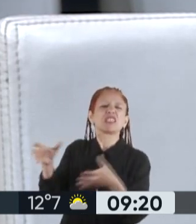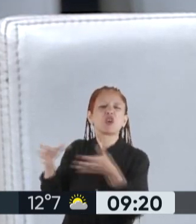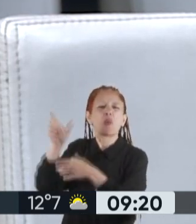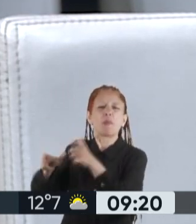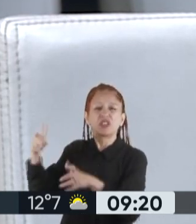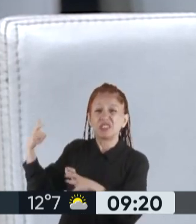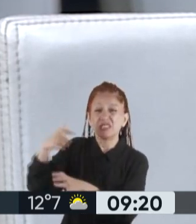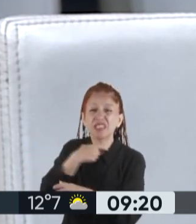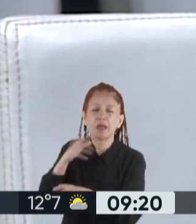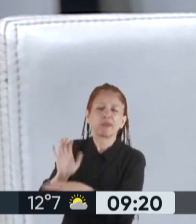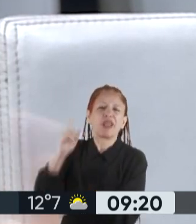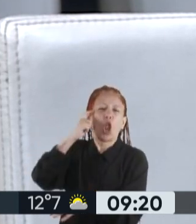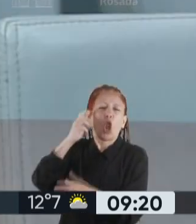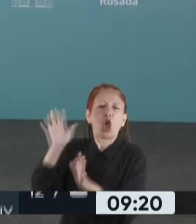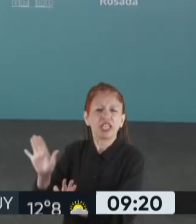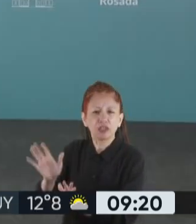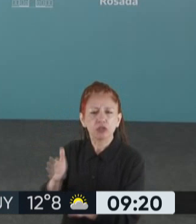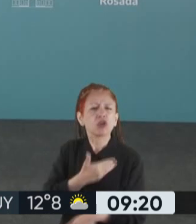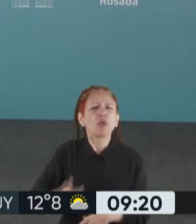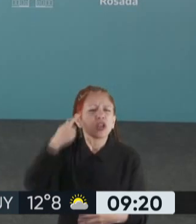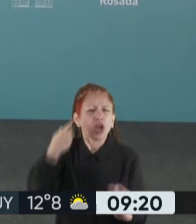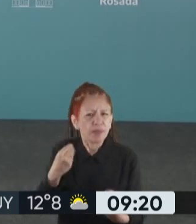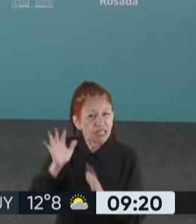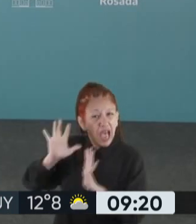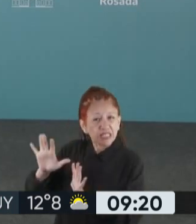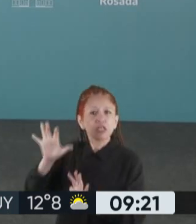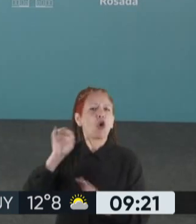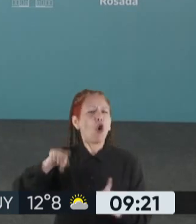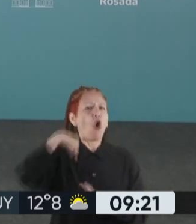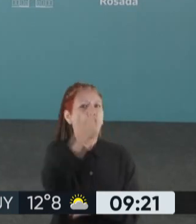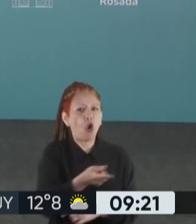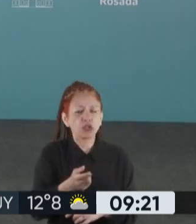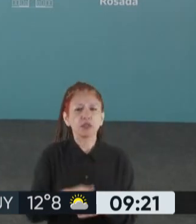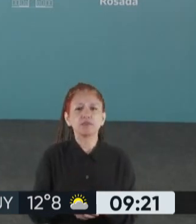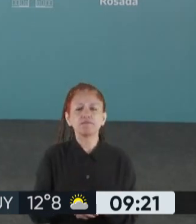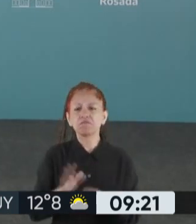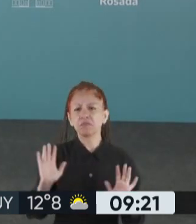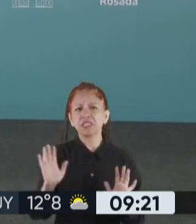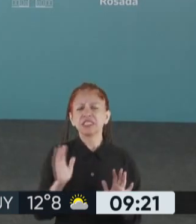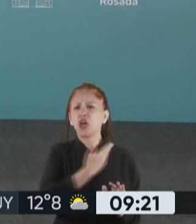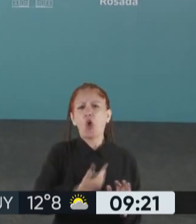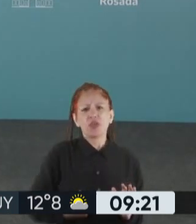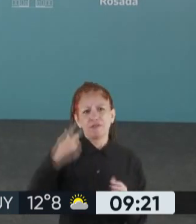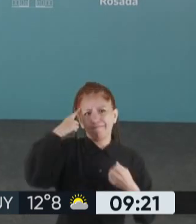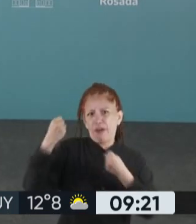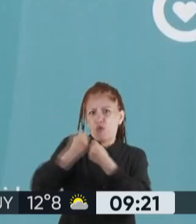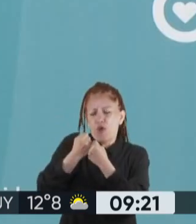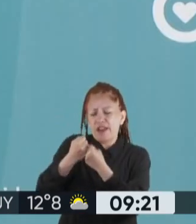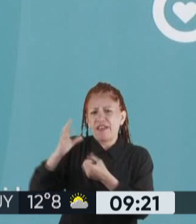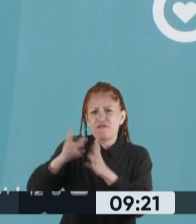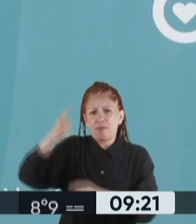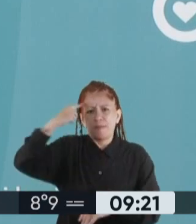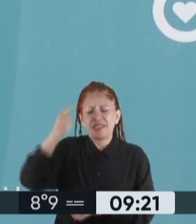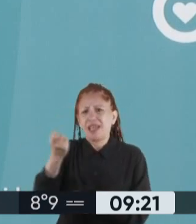más cerca de esa visión o de la otra? El gobierno no suele estar cerca de las visiones de Mauricio Macri en casi ningún tema y por